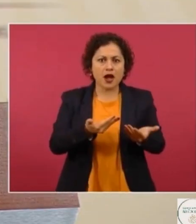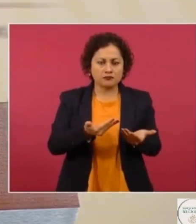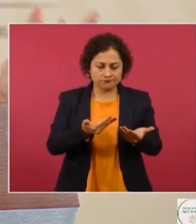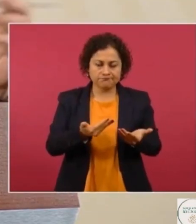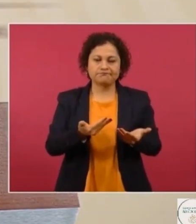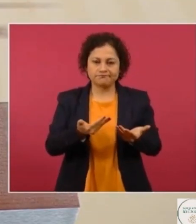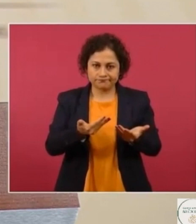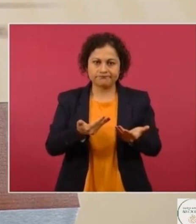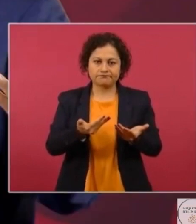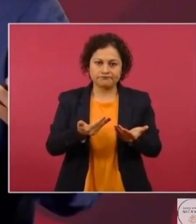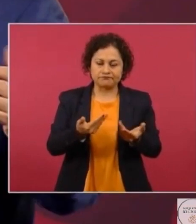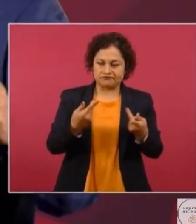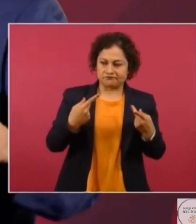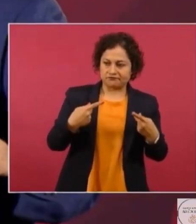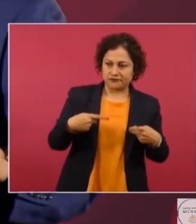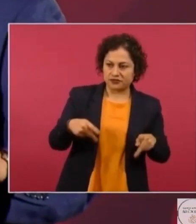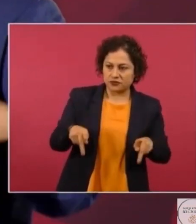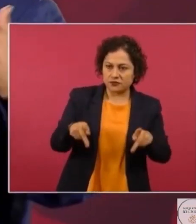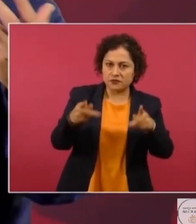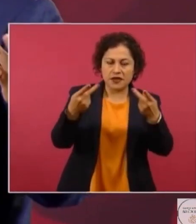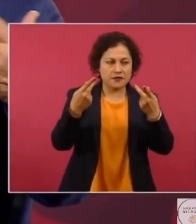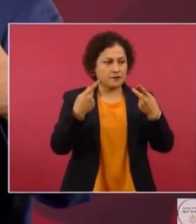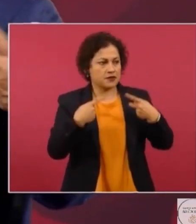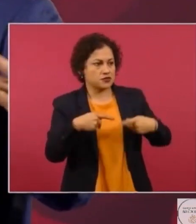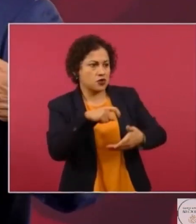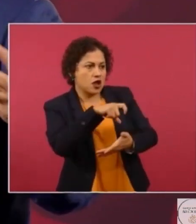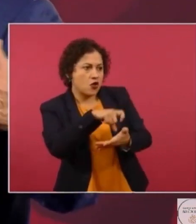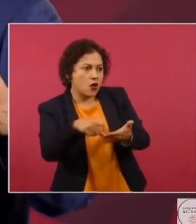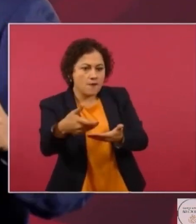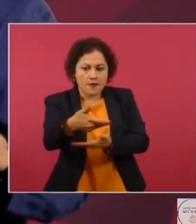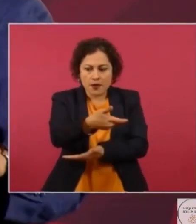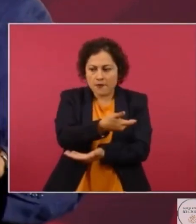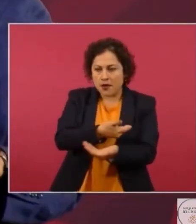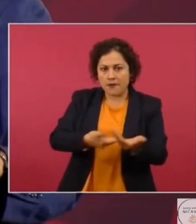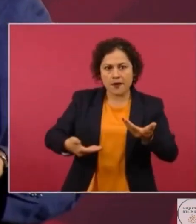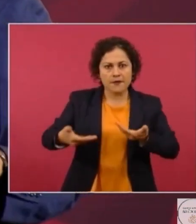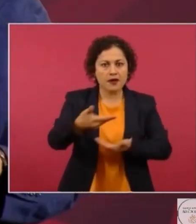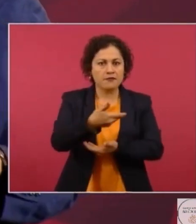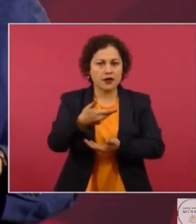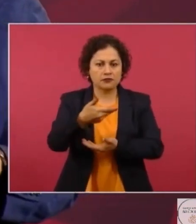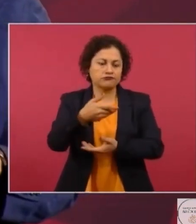quienes venden, quienes compran. Esto tiene que ver con alimentos,